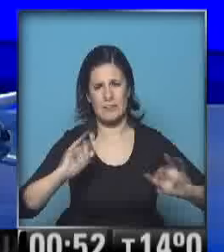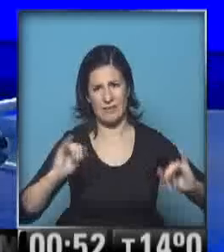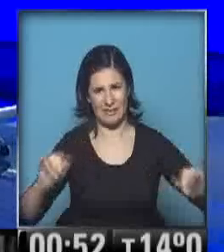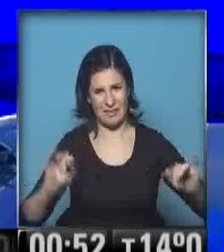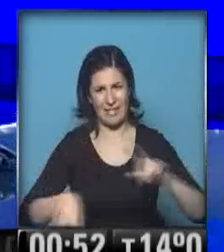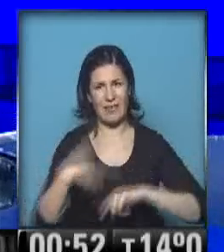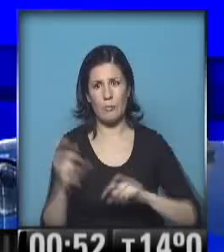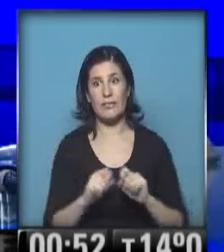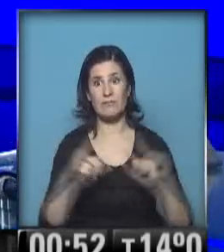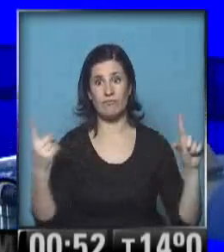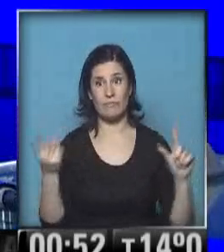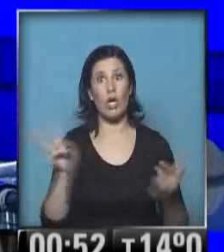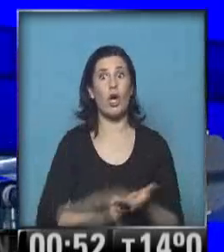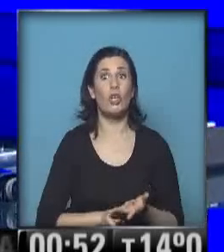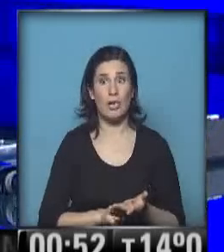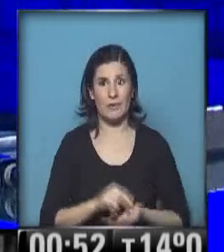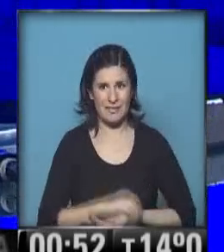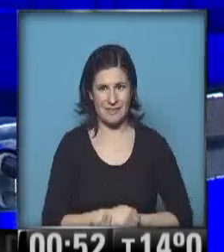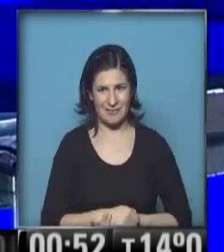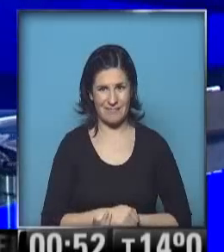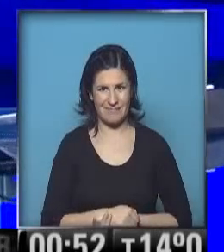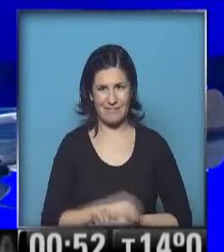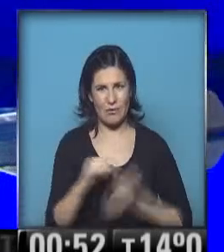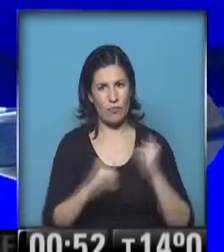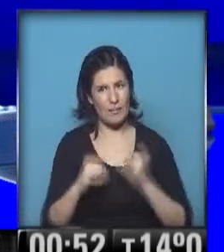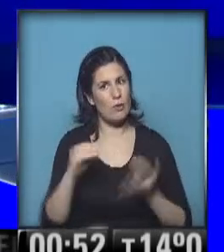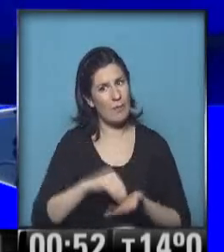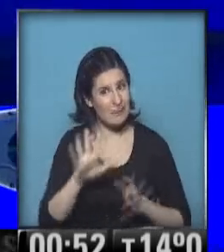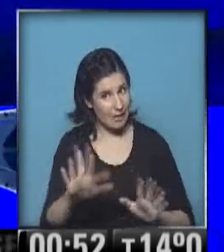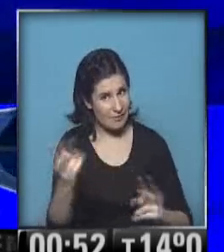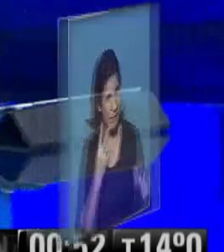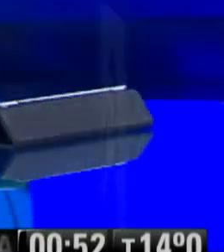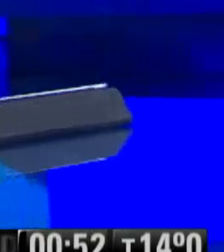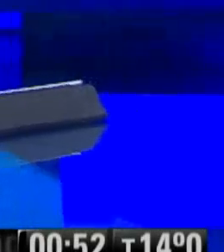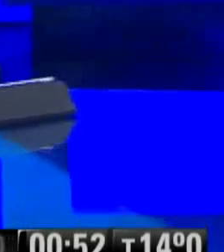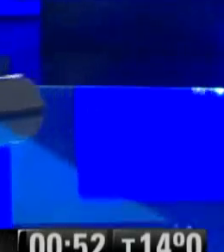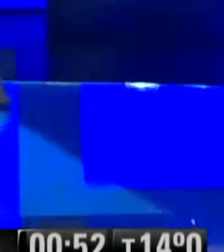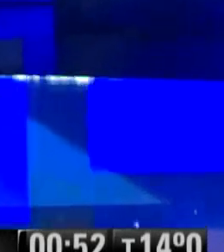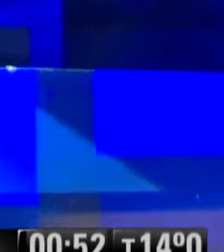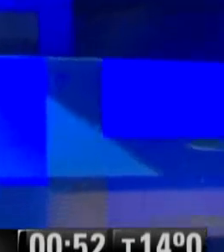televisión pública. Nos vamos al corte. Ya volvemos, tenemos más información para ustedes. No se vayan.